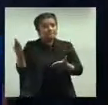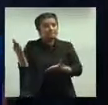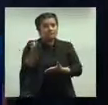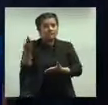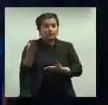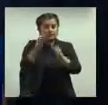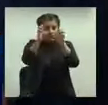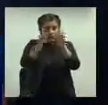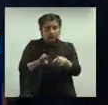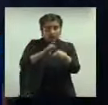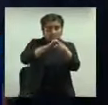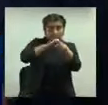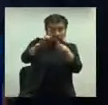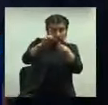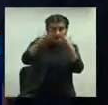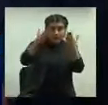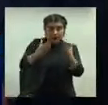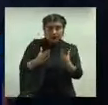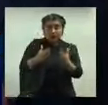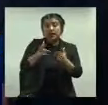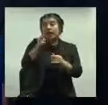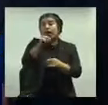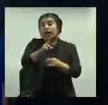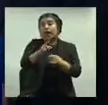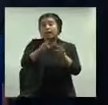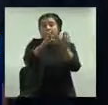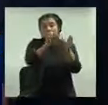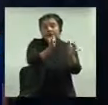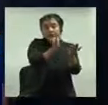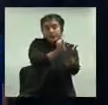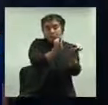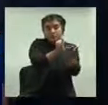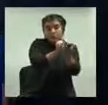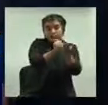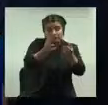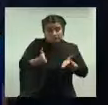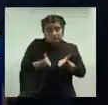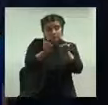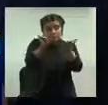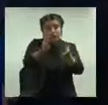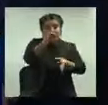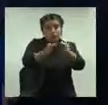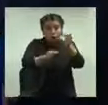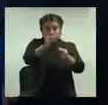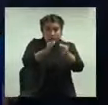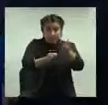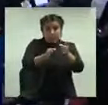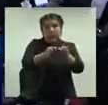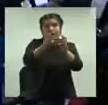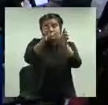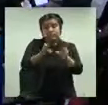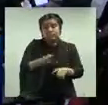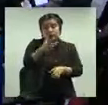profesionales para las instituciones que administran justicia a los guatemaltecos. Muchas bendiciones.